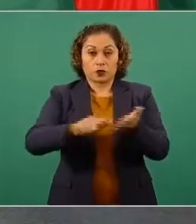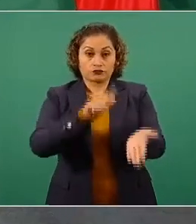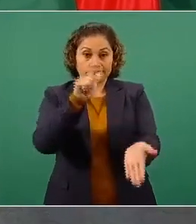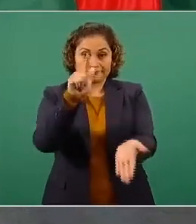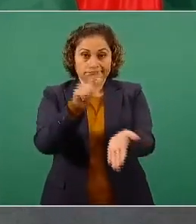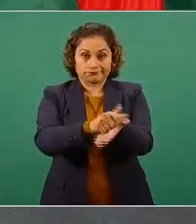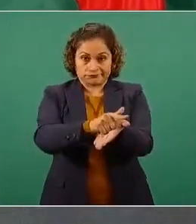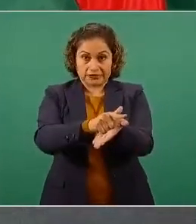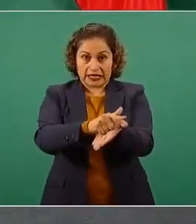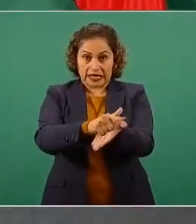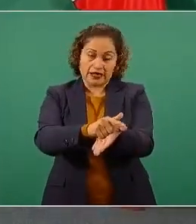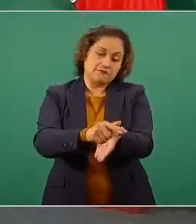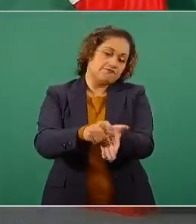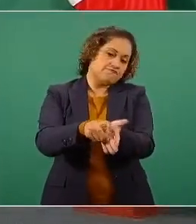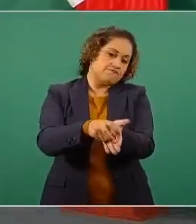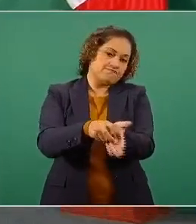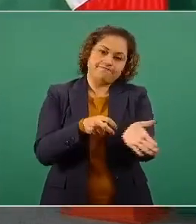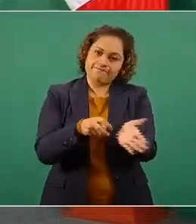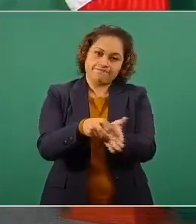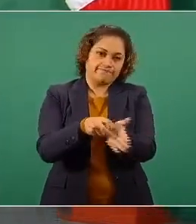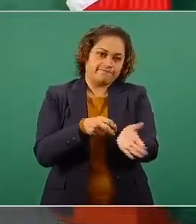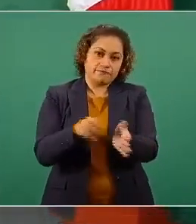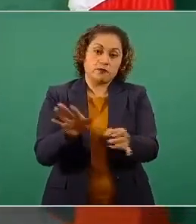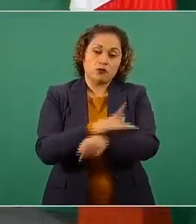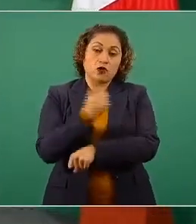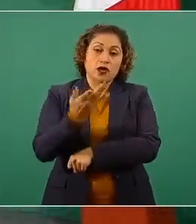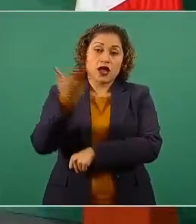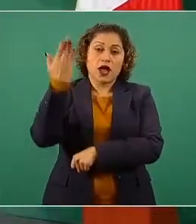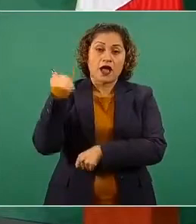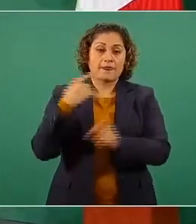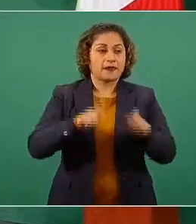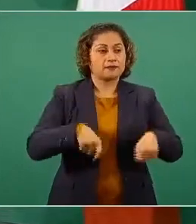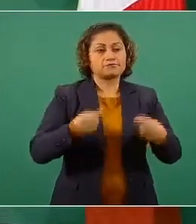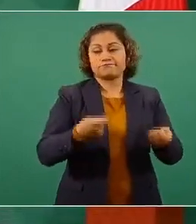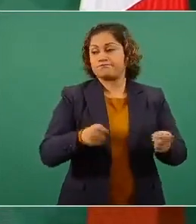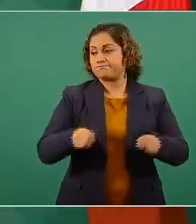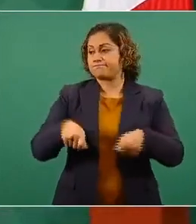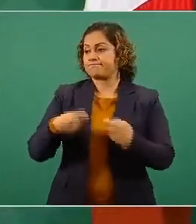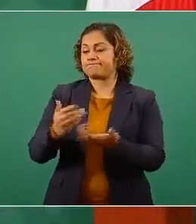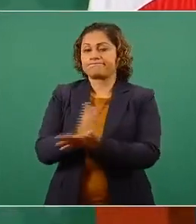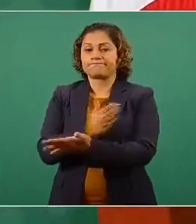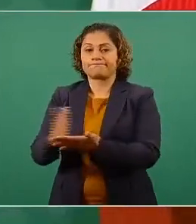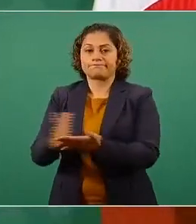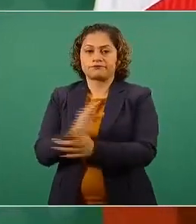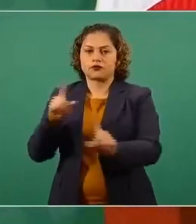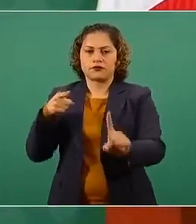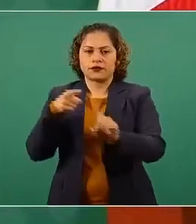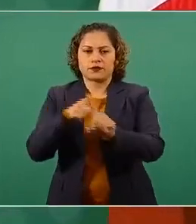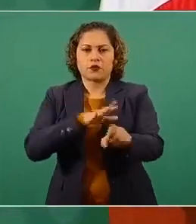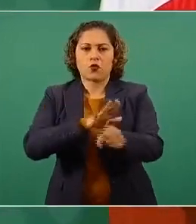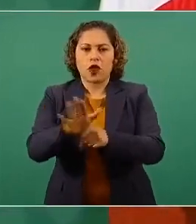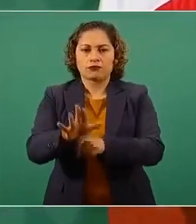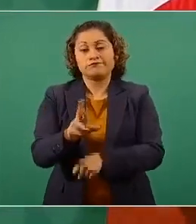de desintegración privatizadora, con fines privatizadores,